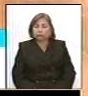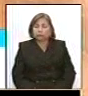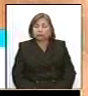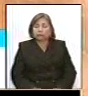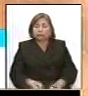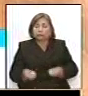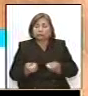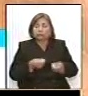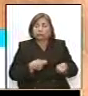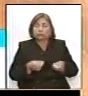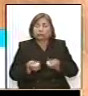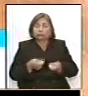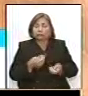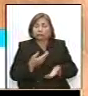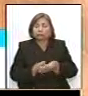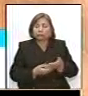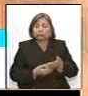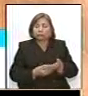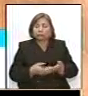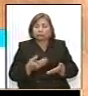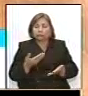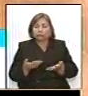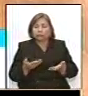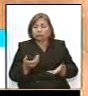didáctica, solamente están acá los